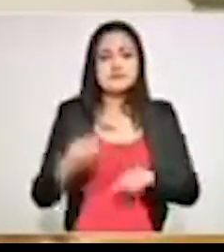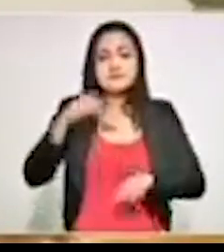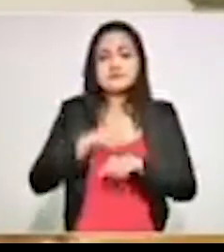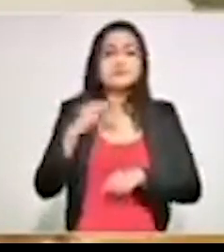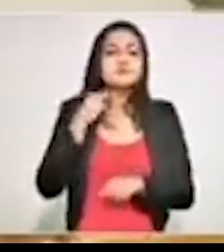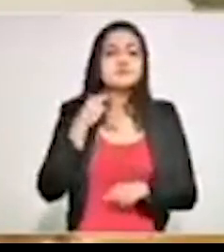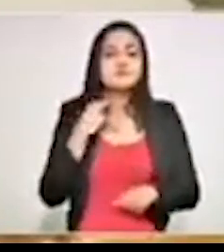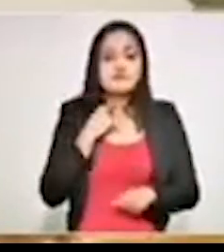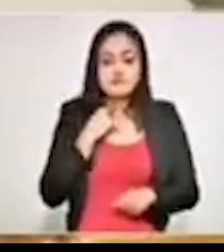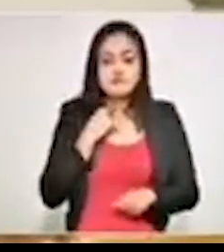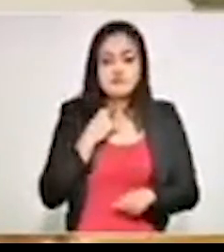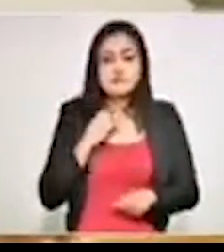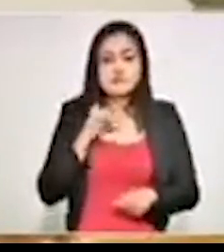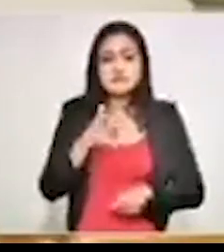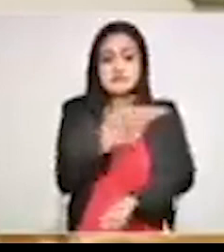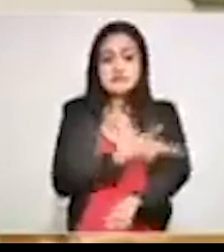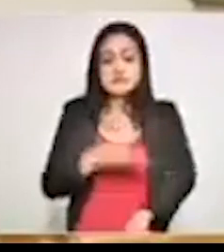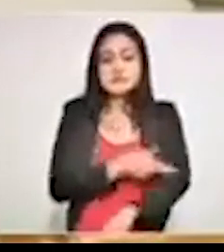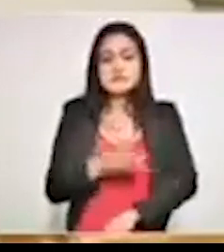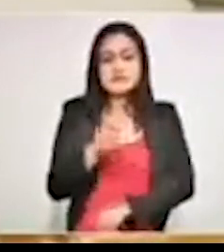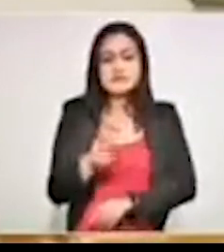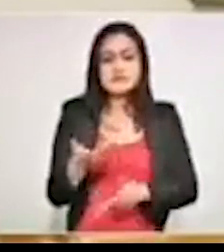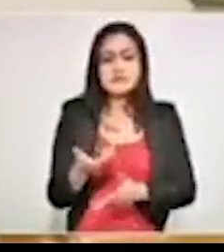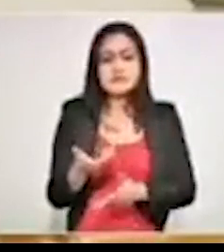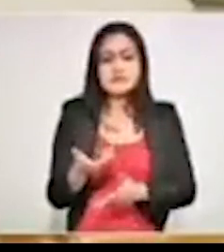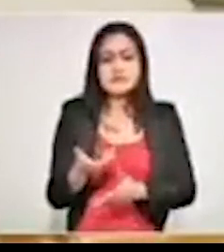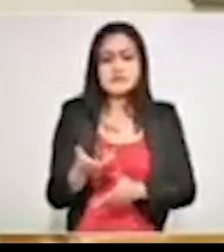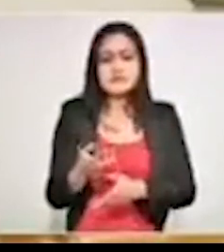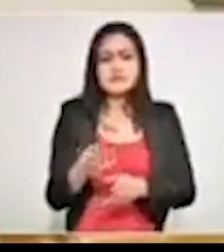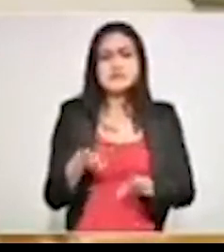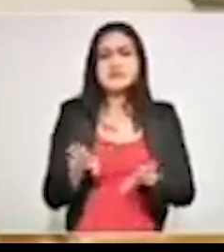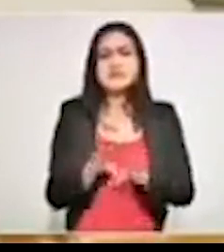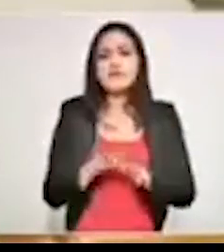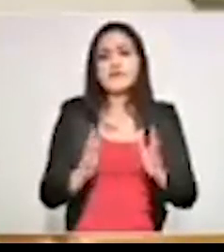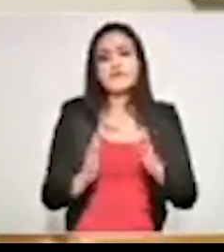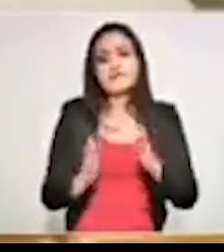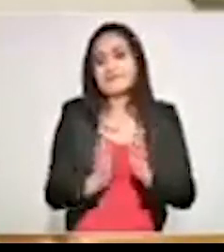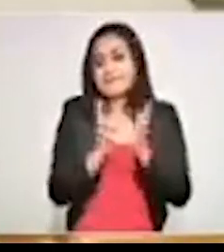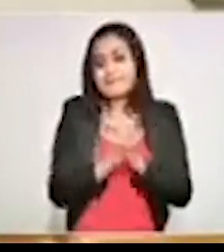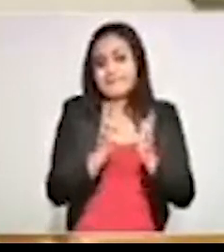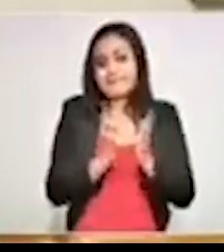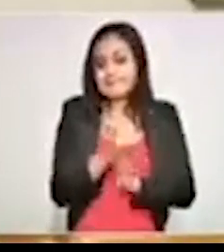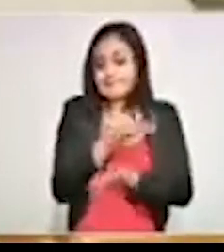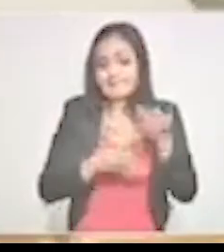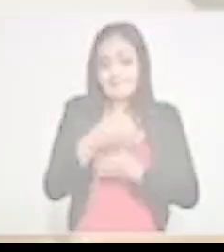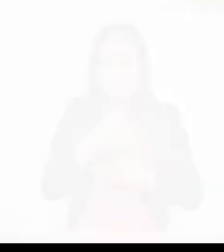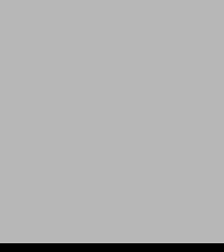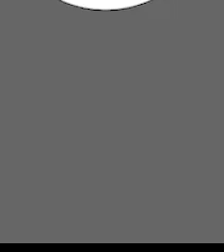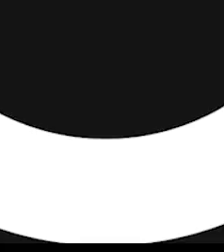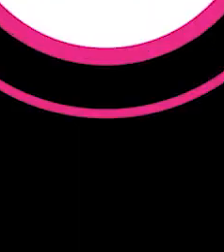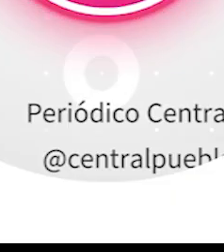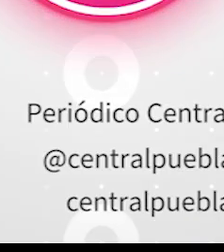asignación de notarios, y se resuelve por concurso. ¿Sí? Por concurso.